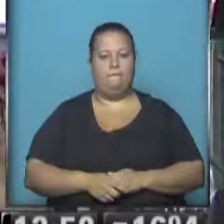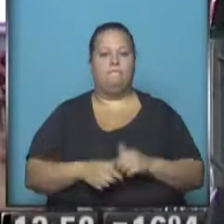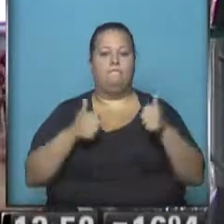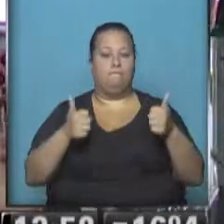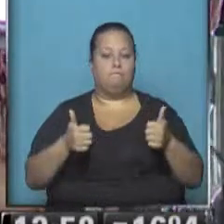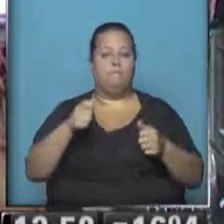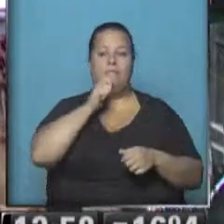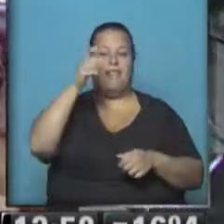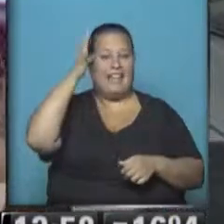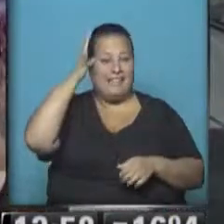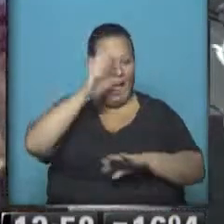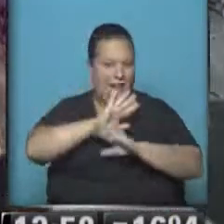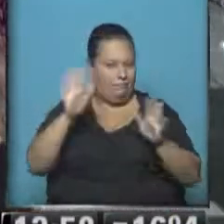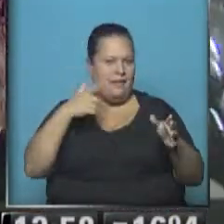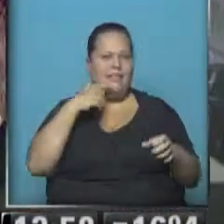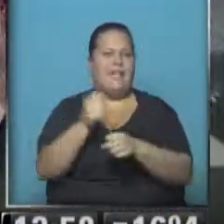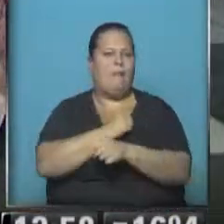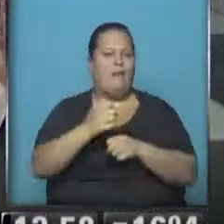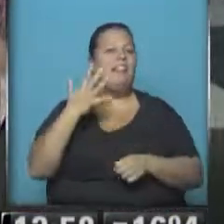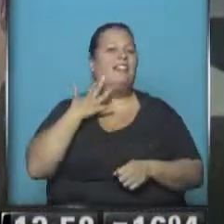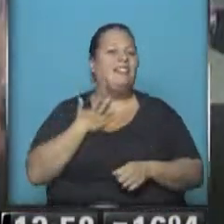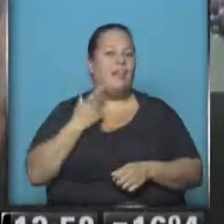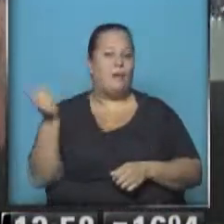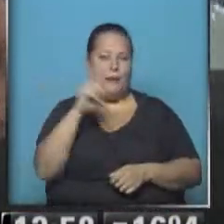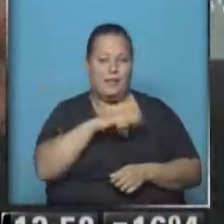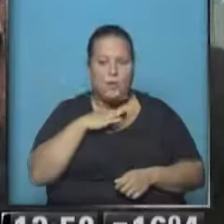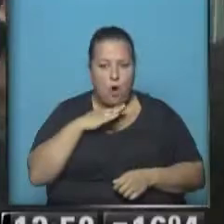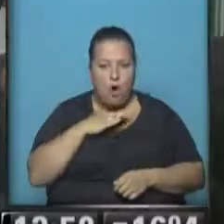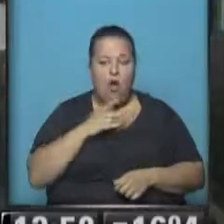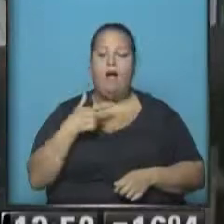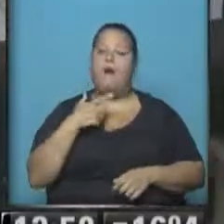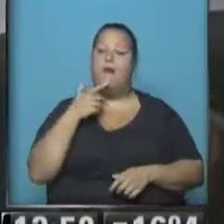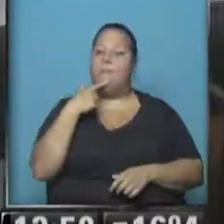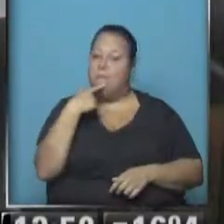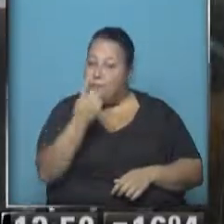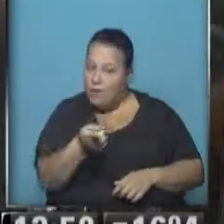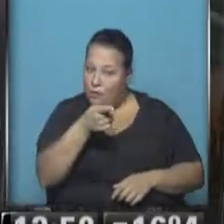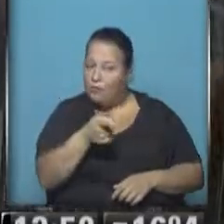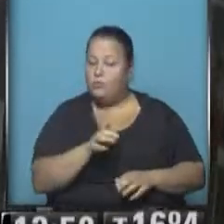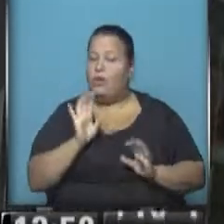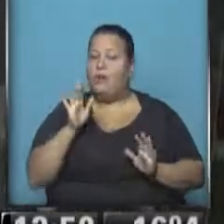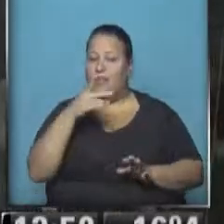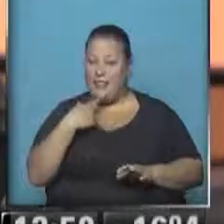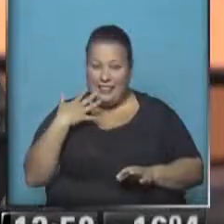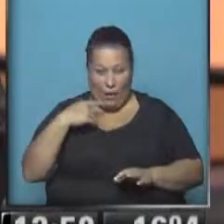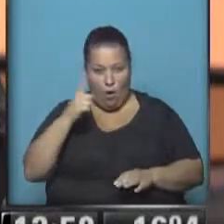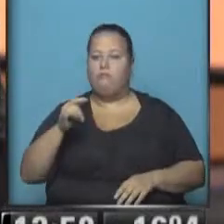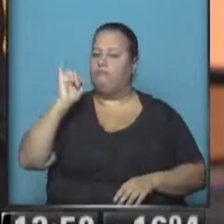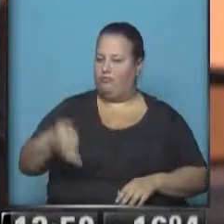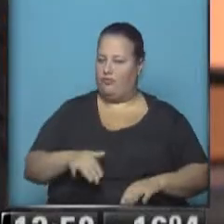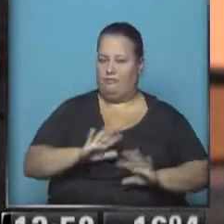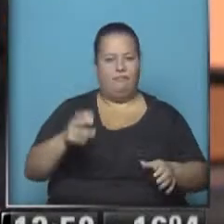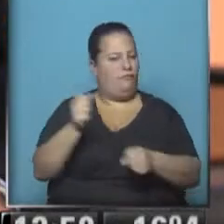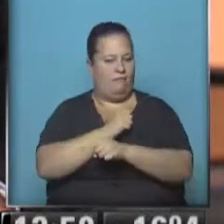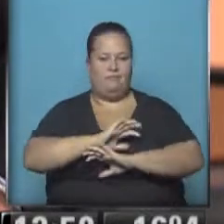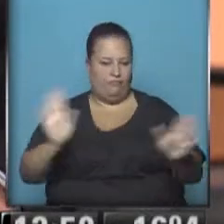Bien, la prensa en Italia ya lo da prácticamente confirmado. Tevez a Boca. Se lo hacemos en tono de pregunta a Maxi Steinmann. ¿Tevez a Boca? Tevez a Boca. Bien. ¿Ah, sí? Hay